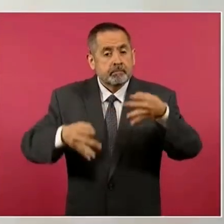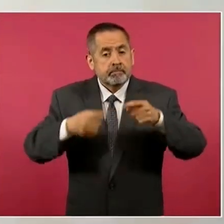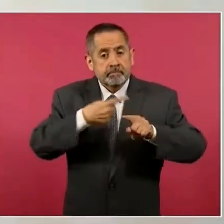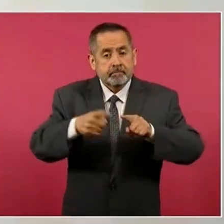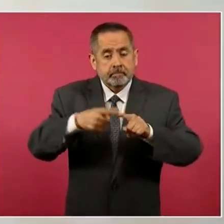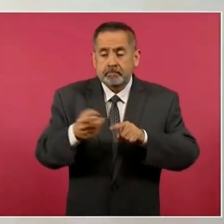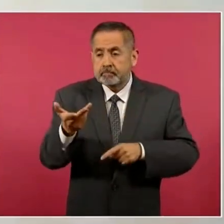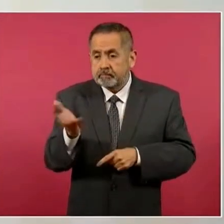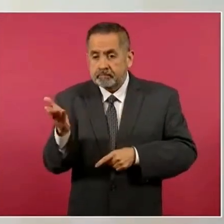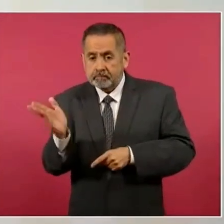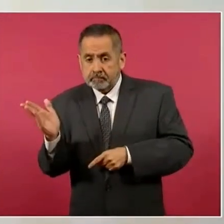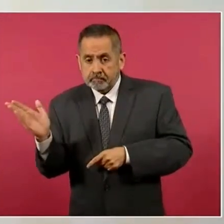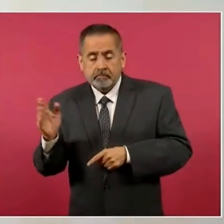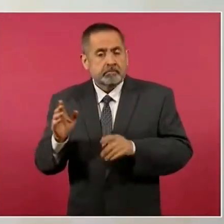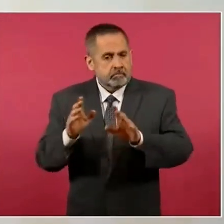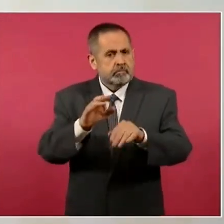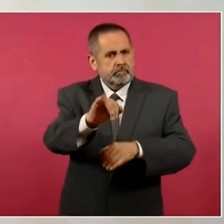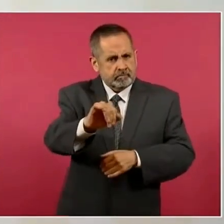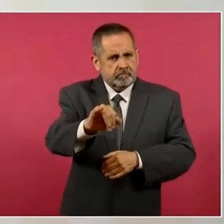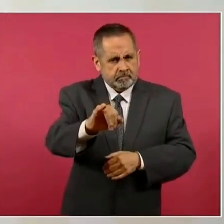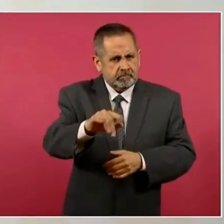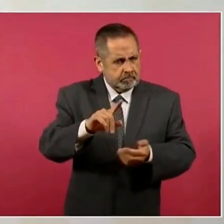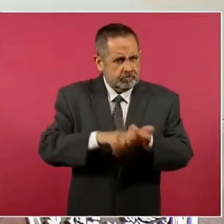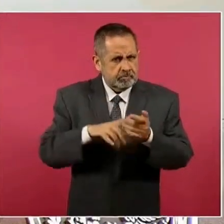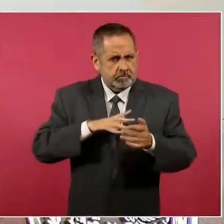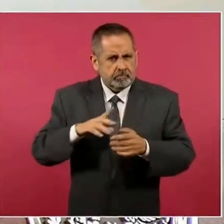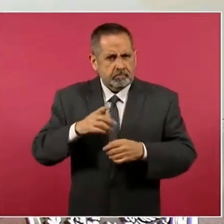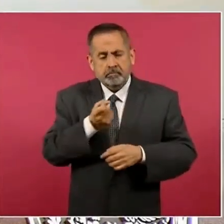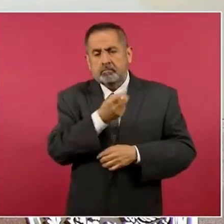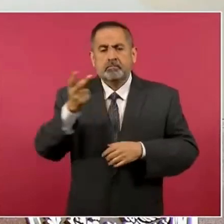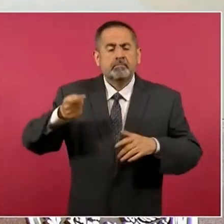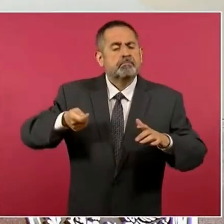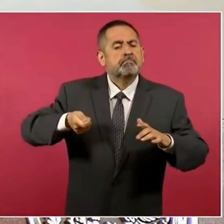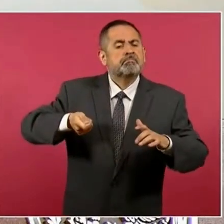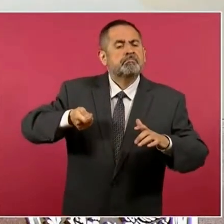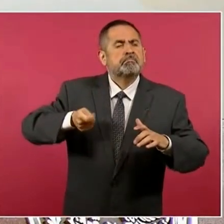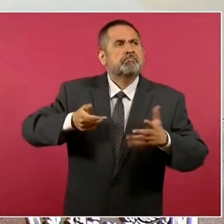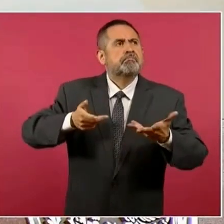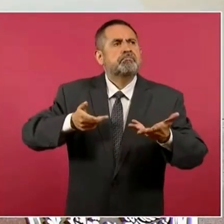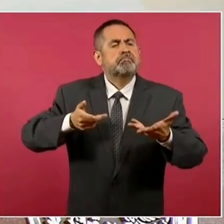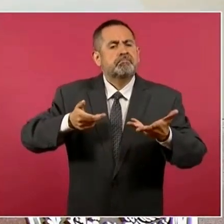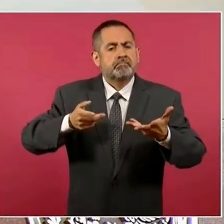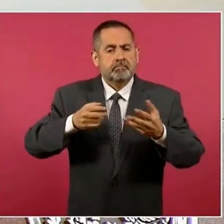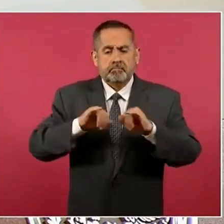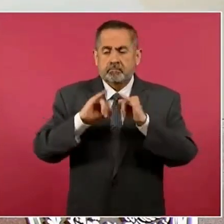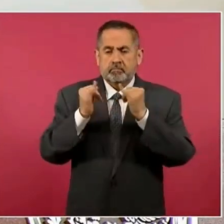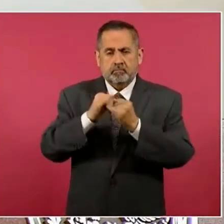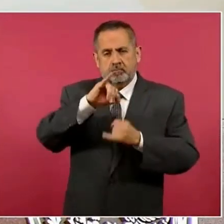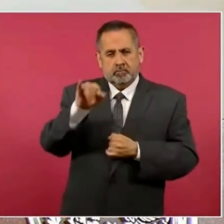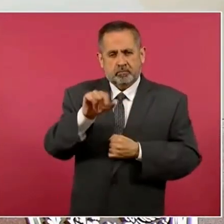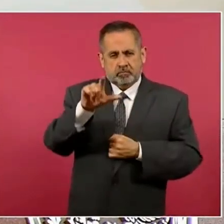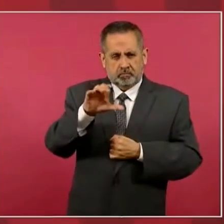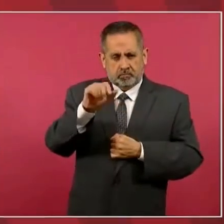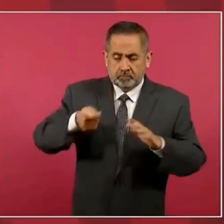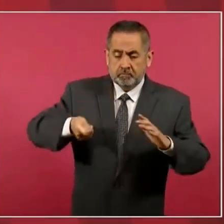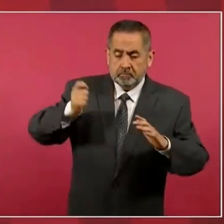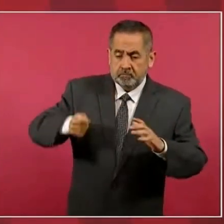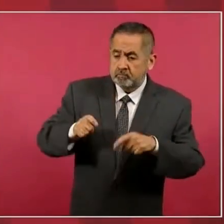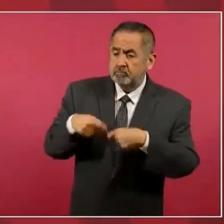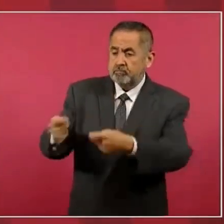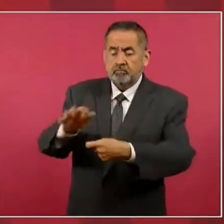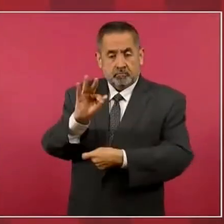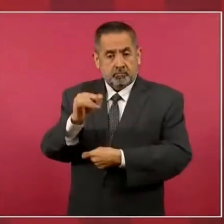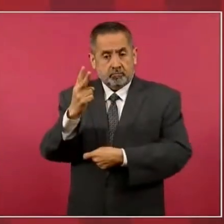por despido. Entonces, sí, efectivamente ha habido, la Junta ha fallado a favor de estos